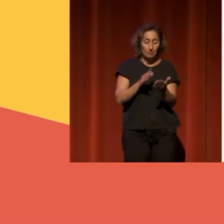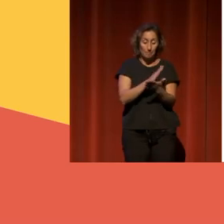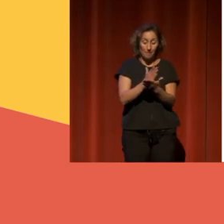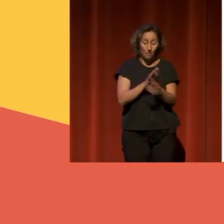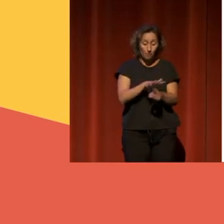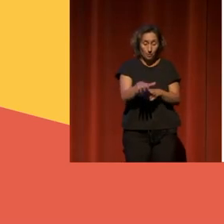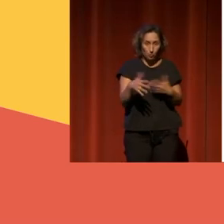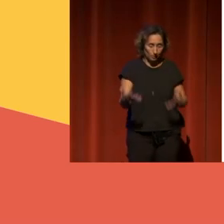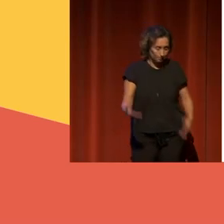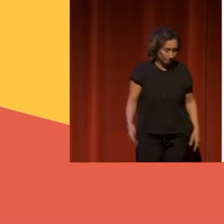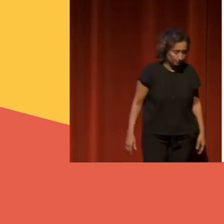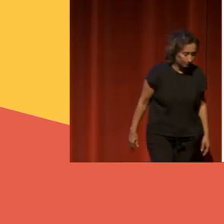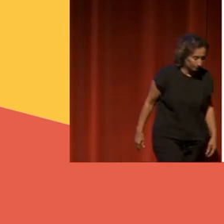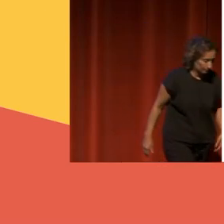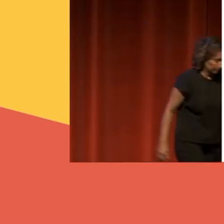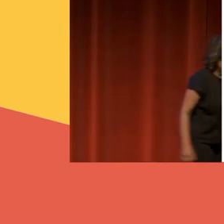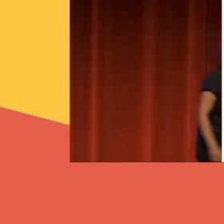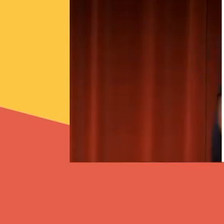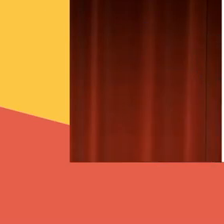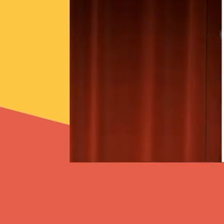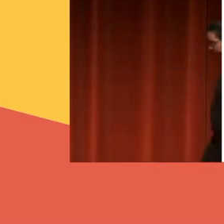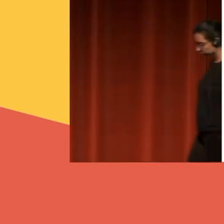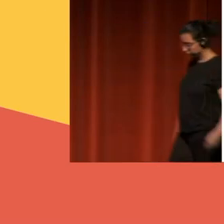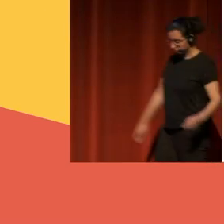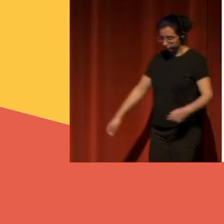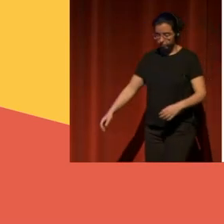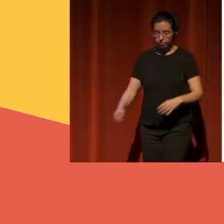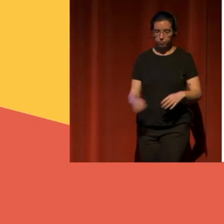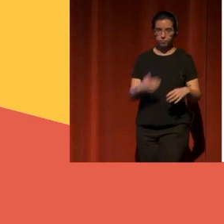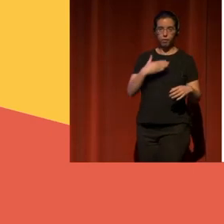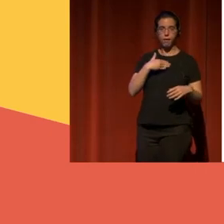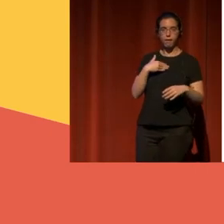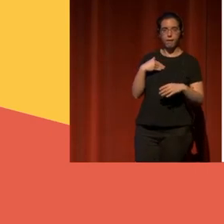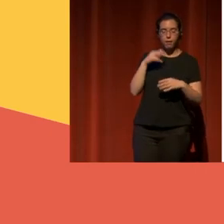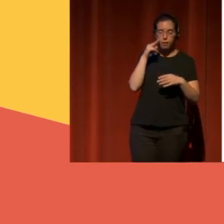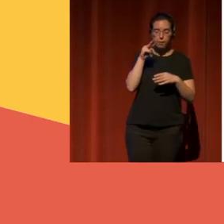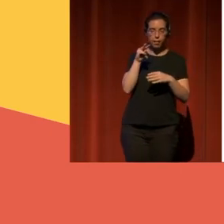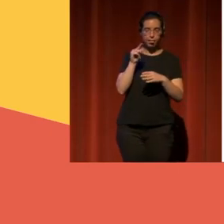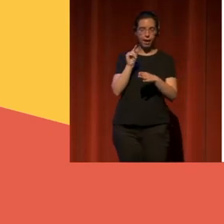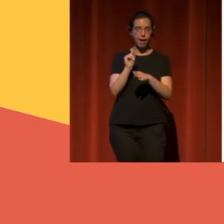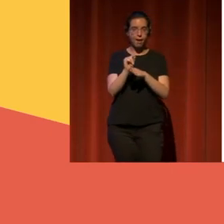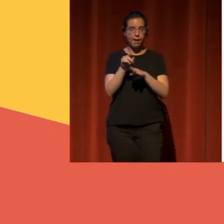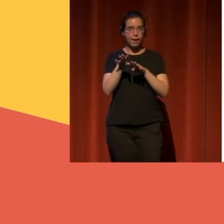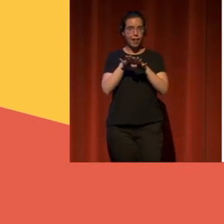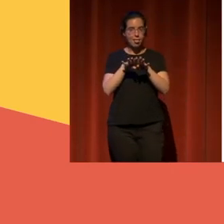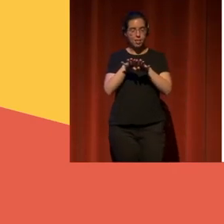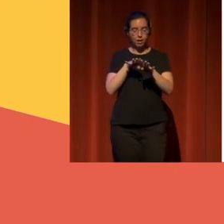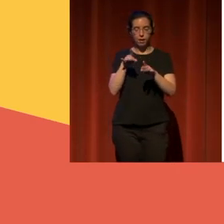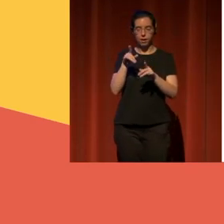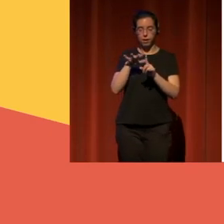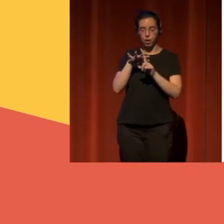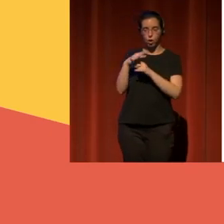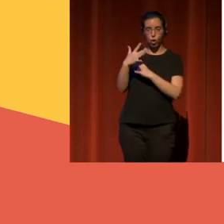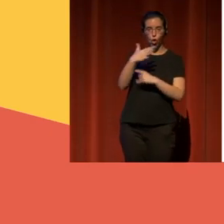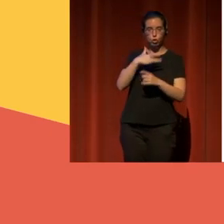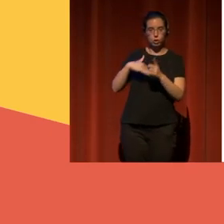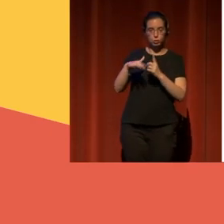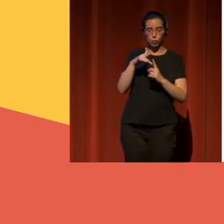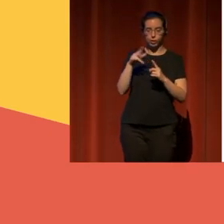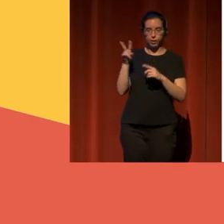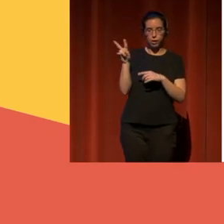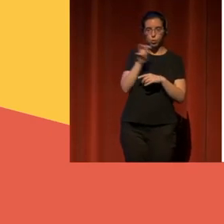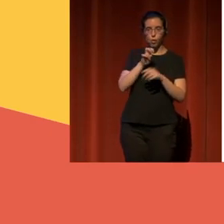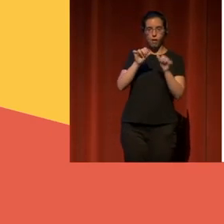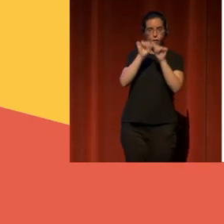mediación. De alguna manera, pues he querido lanzar una mirada crítica y contextualizada sobre las oportunidades que ofrecen estas nuevas formas de